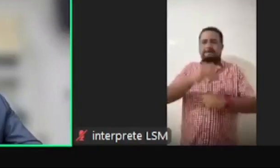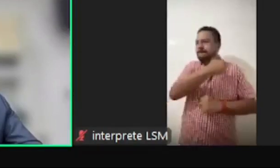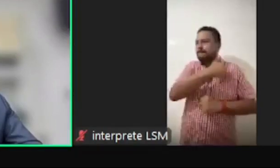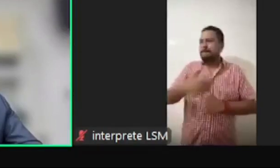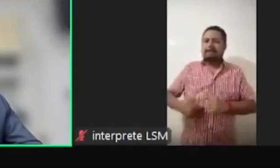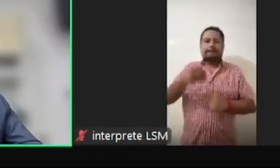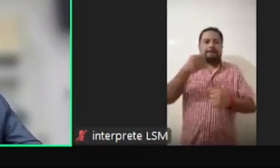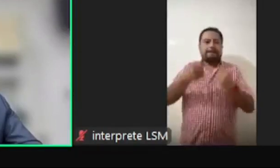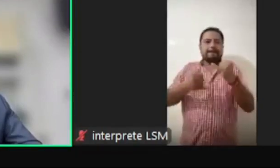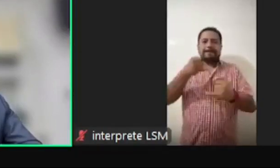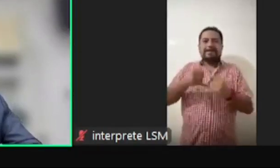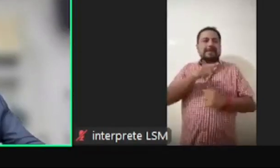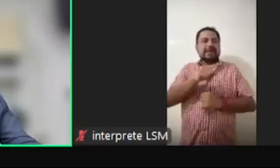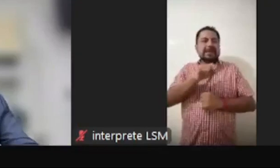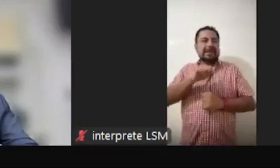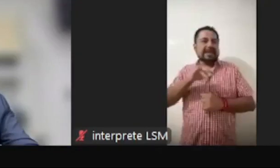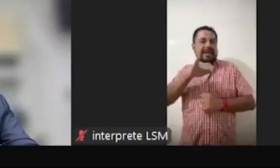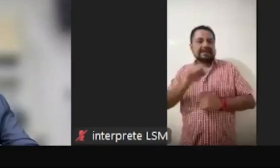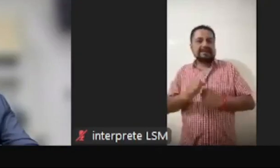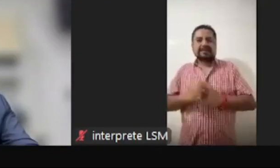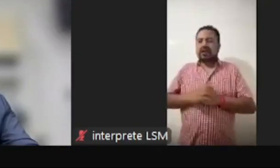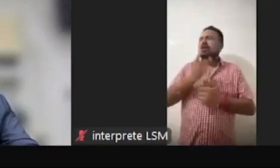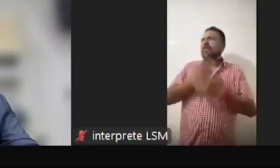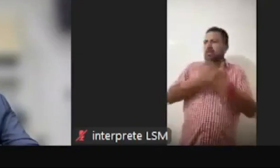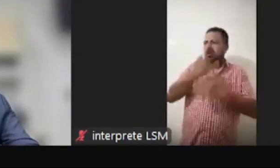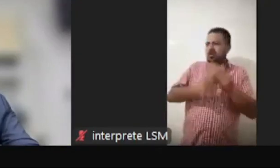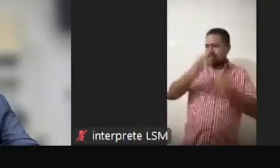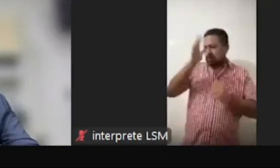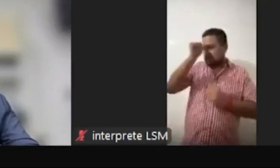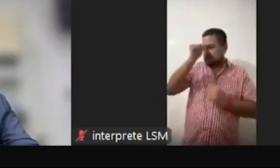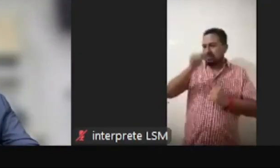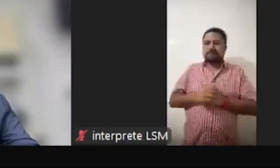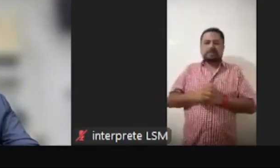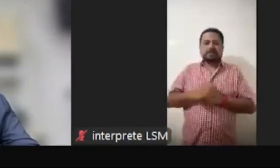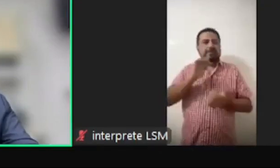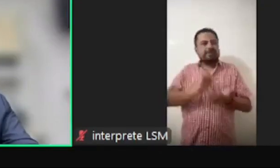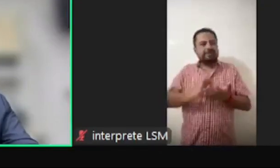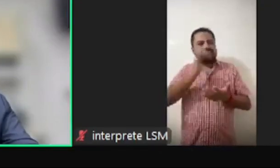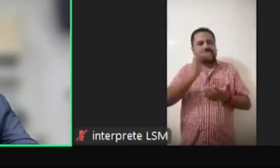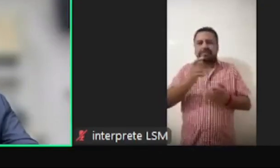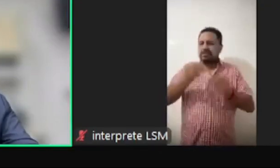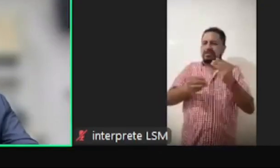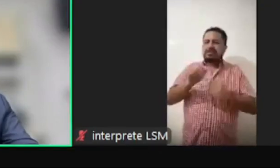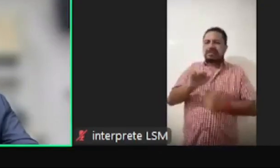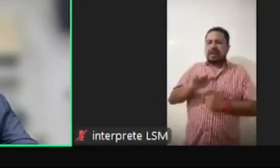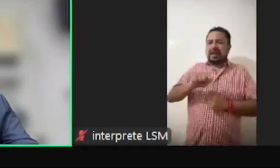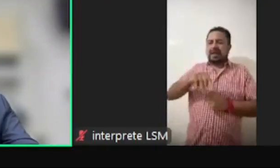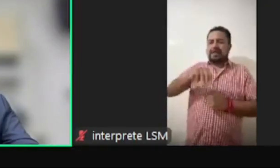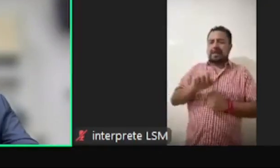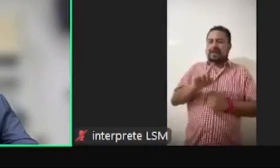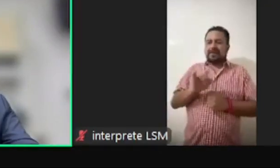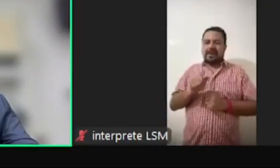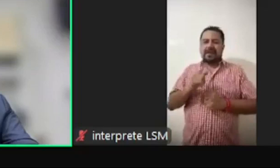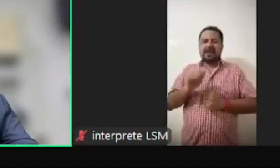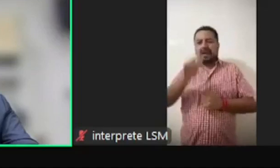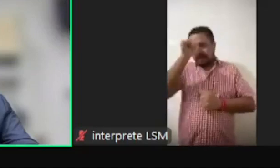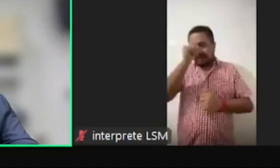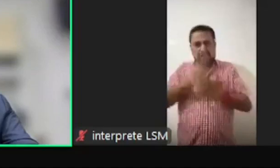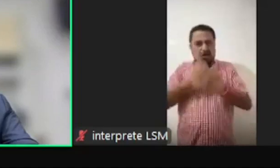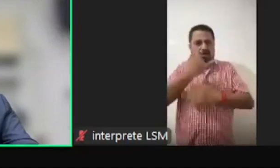magistrado José Inés Betancur Salgado. Con el proyecto. Gracias, magistrado, magistrada Almadelia Eugenio Alcaraz. A favor del